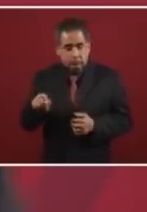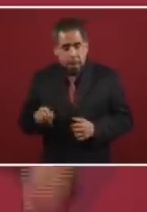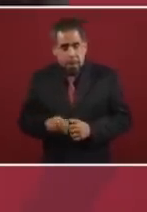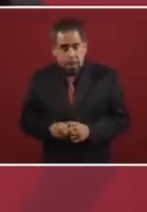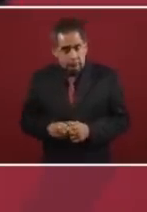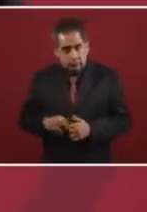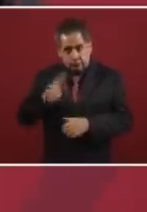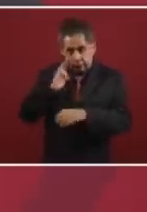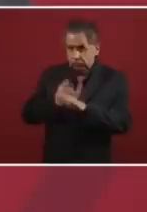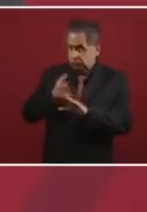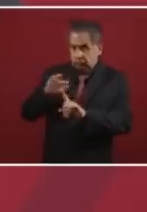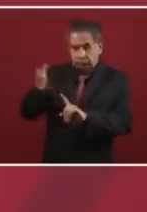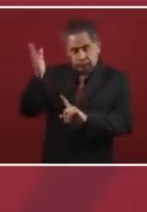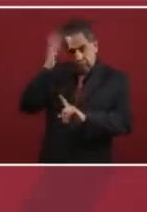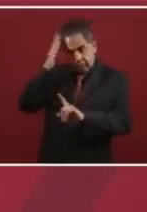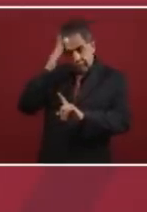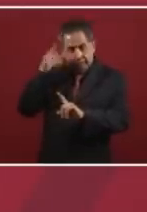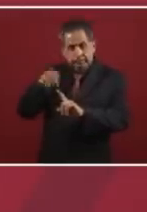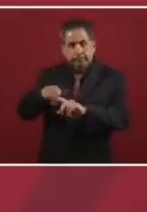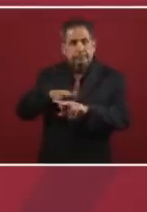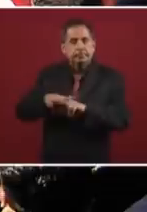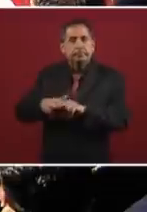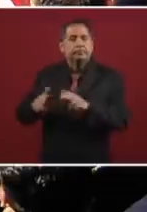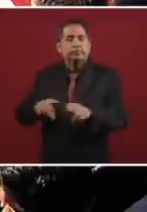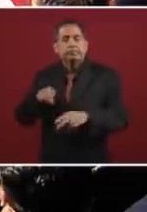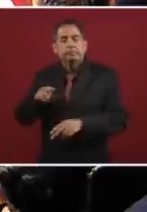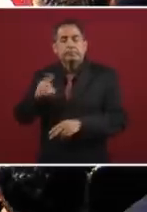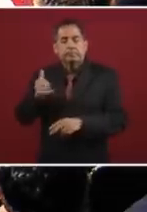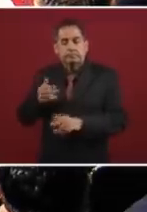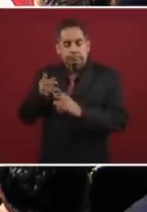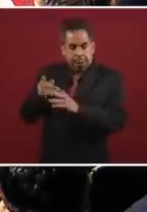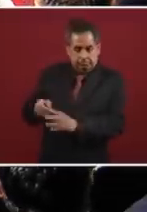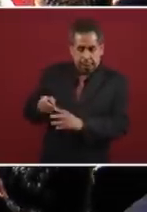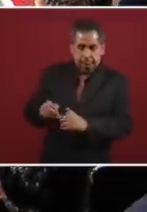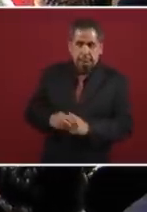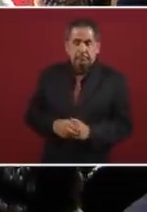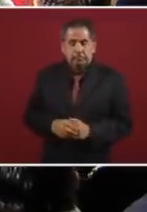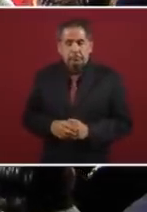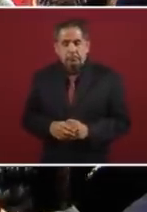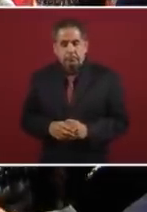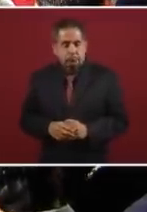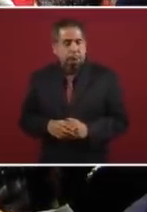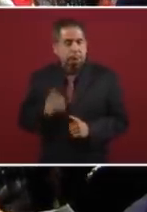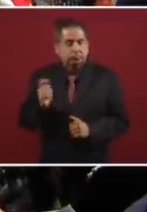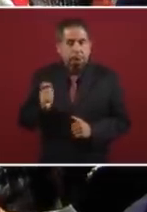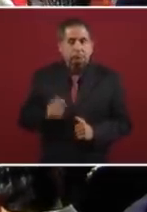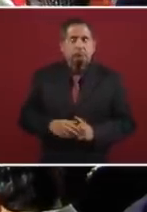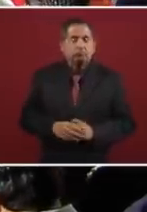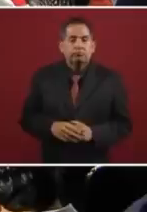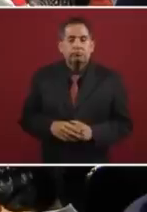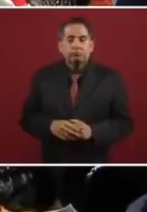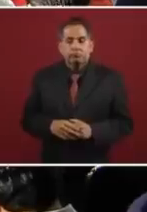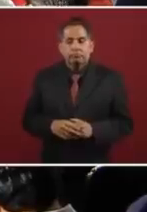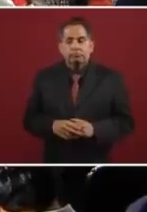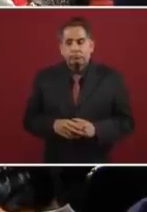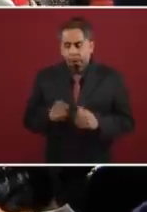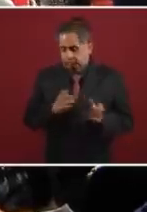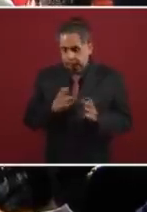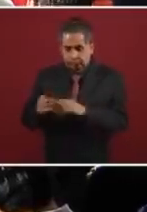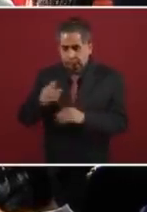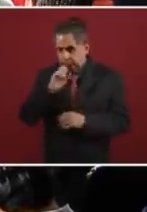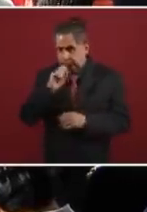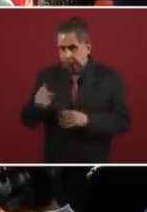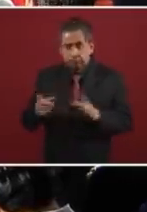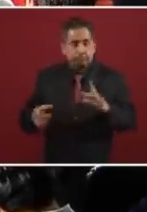el responsable de lo del tren mayo ese es otro este asunto también